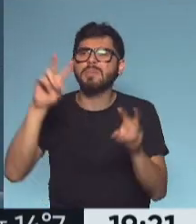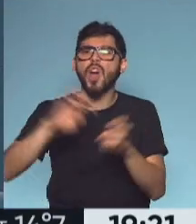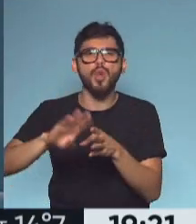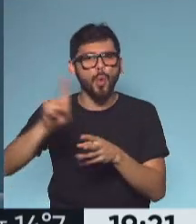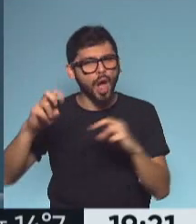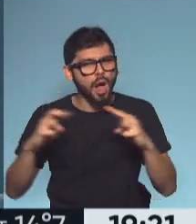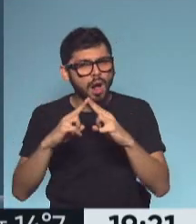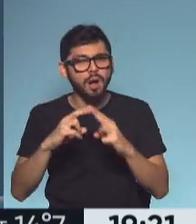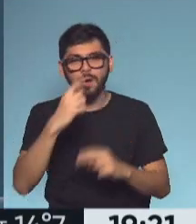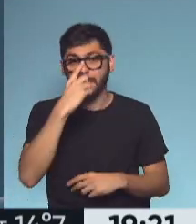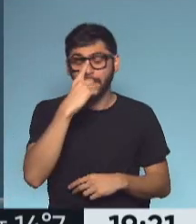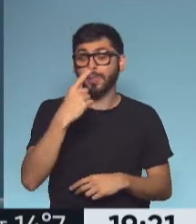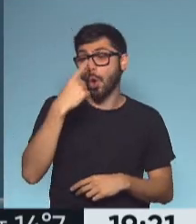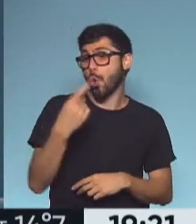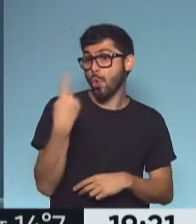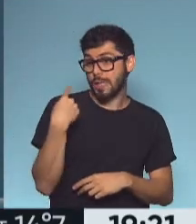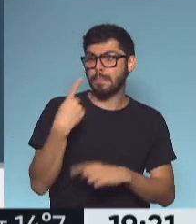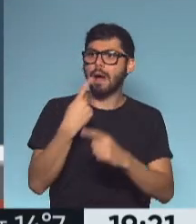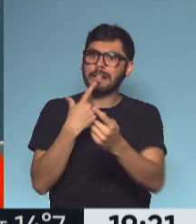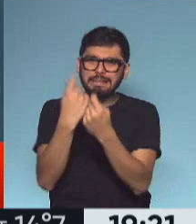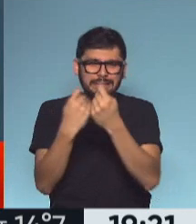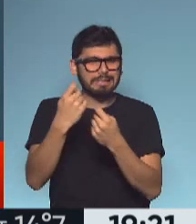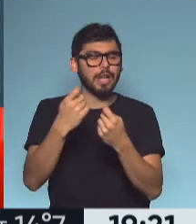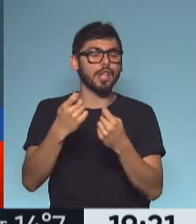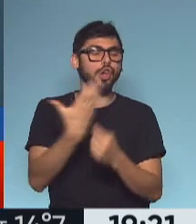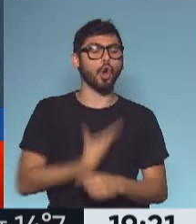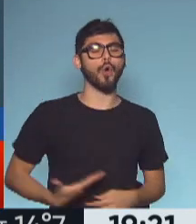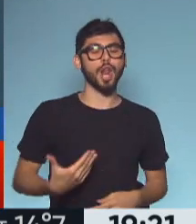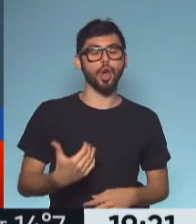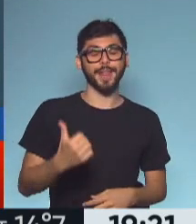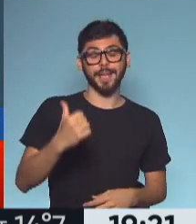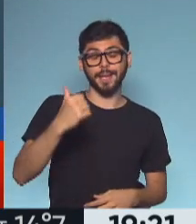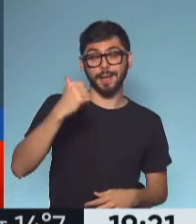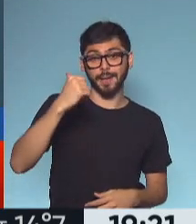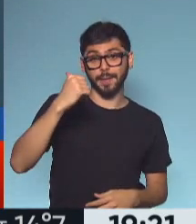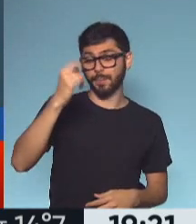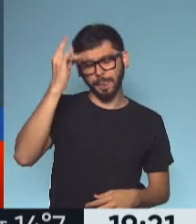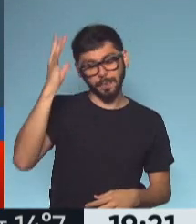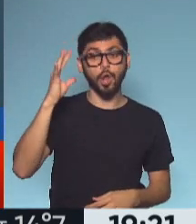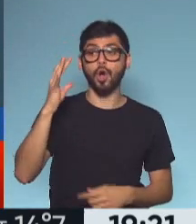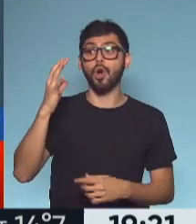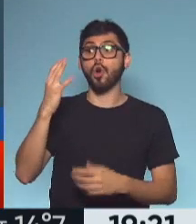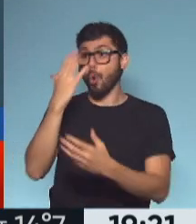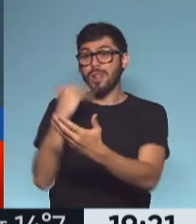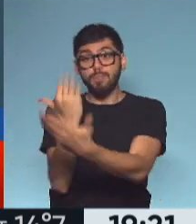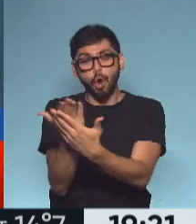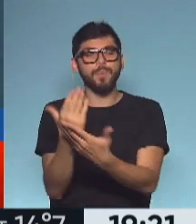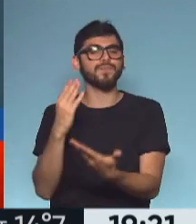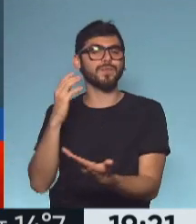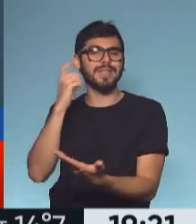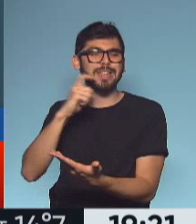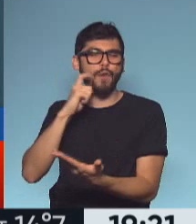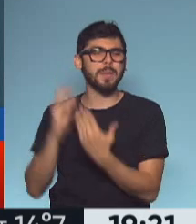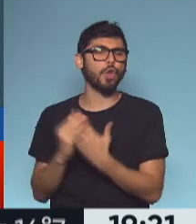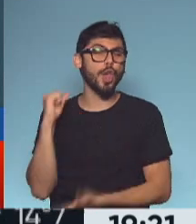de París. Claro, bueno, la última renegociación, reestructuración la llevó el gobierno de Axel Kicillof como ministro de Economía